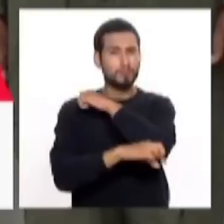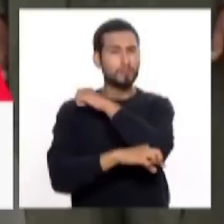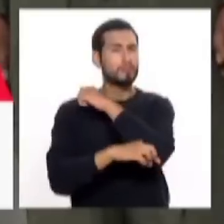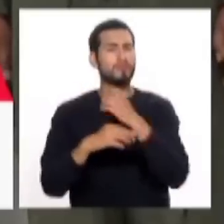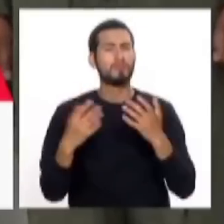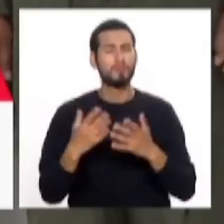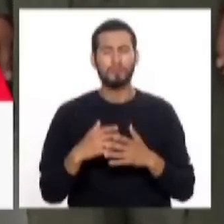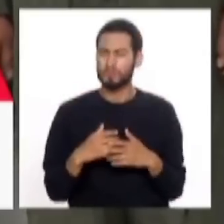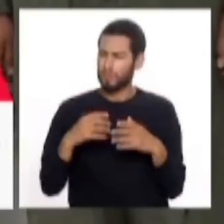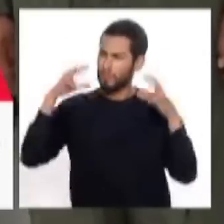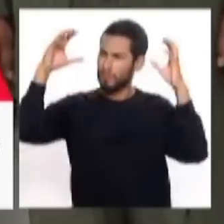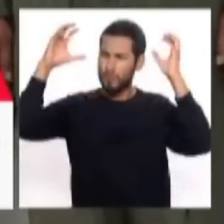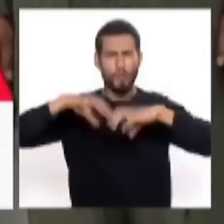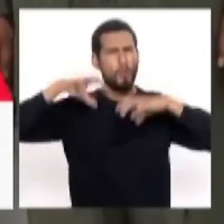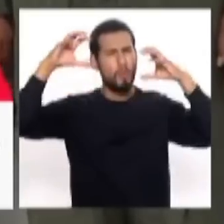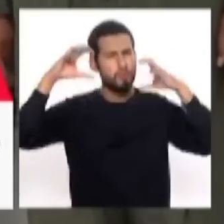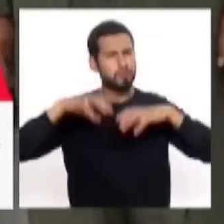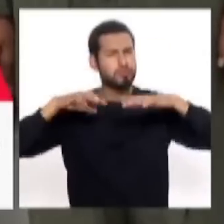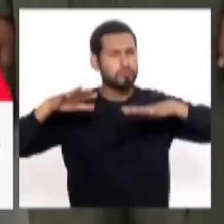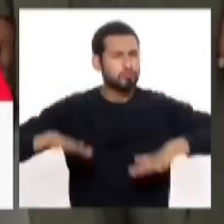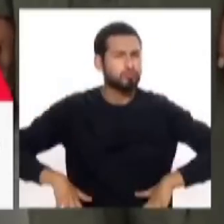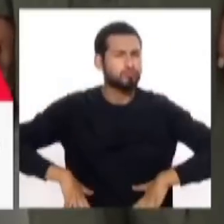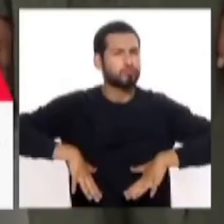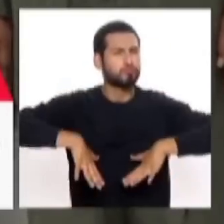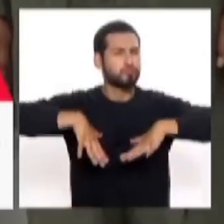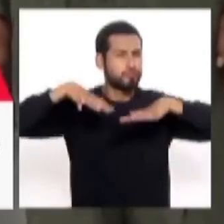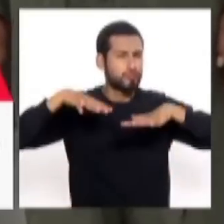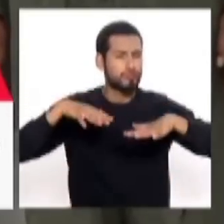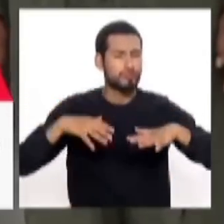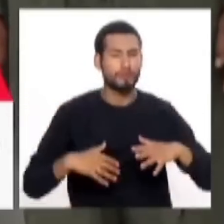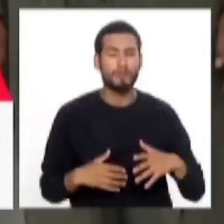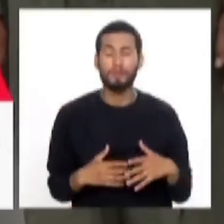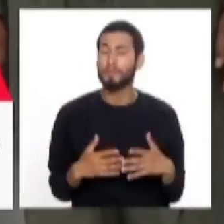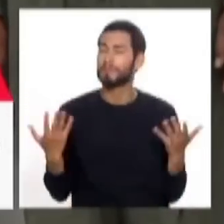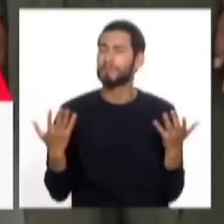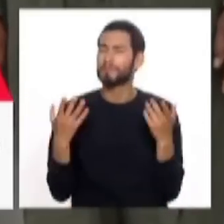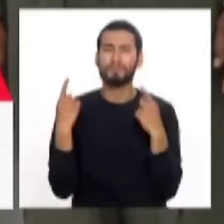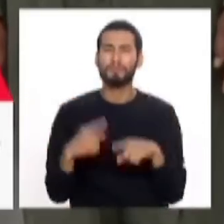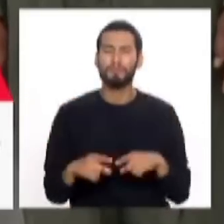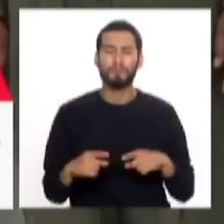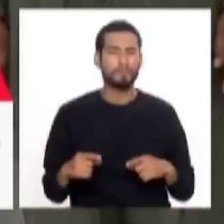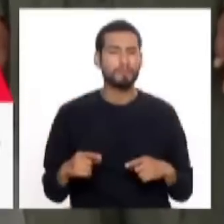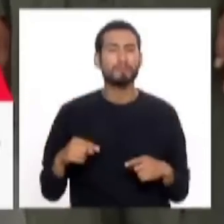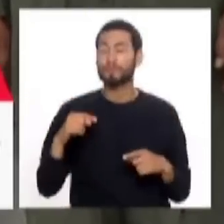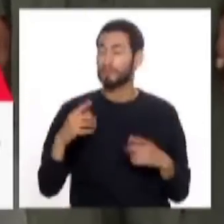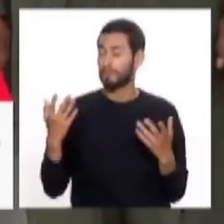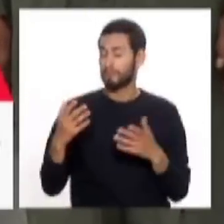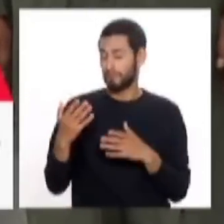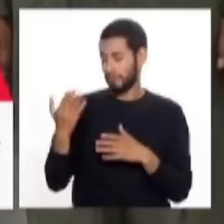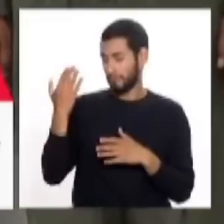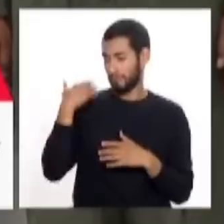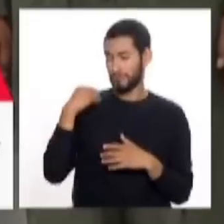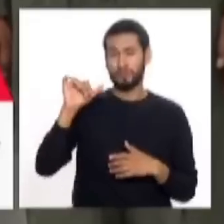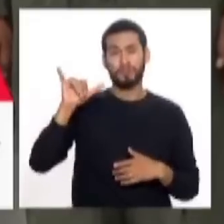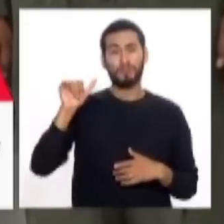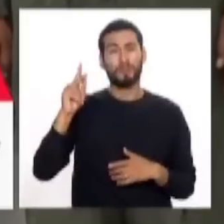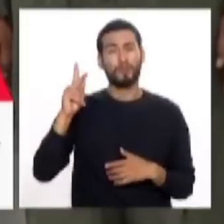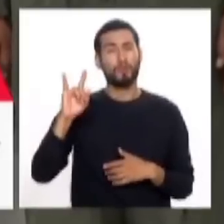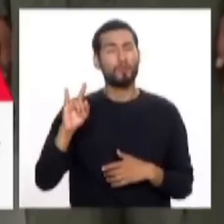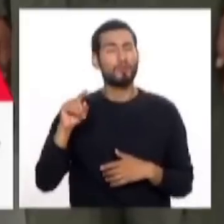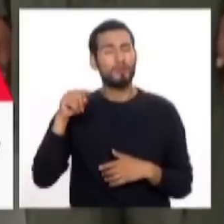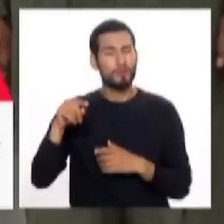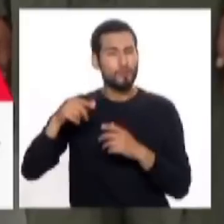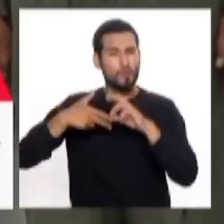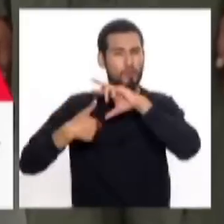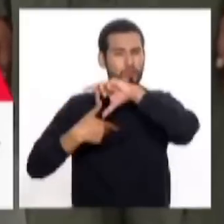soportado intensas lluvias e inundaciones a consecuencia del paso del ciclón Yaku por nuestras